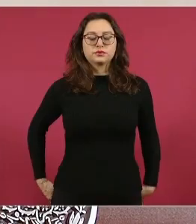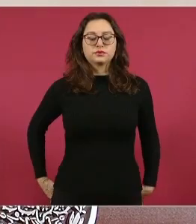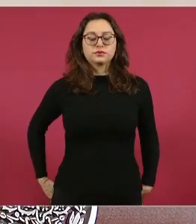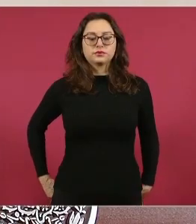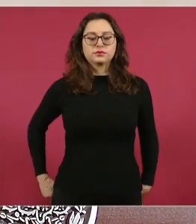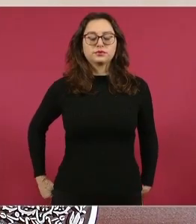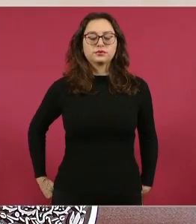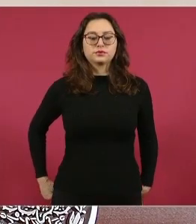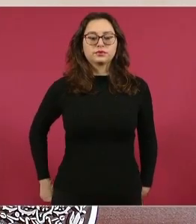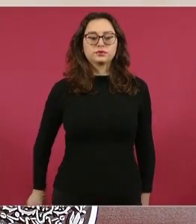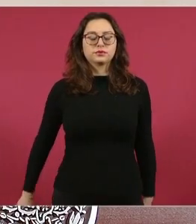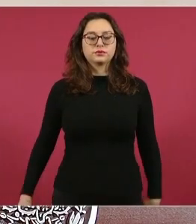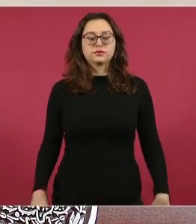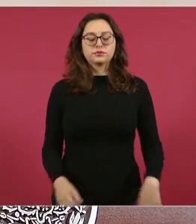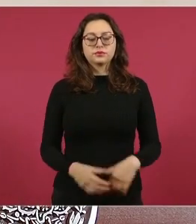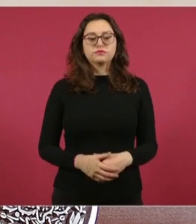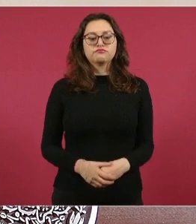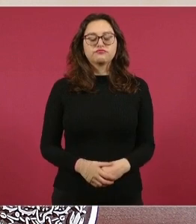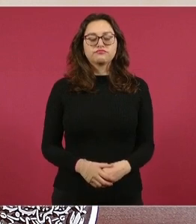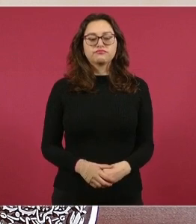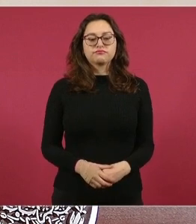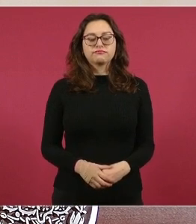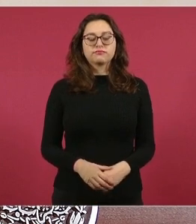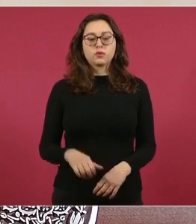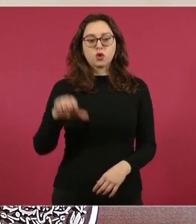estén con nosotros.